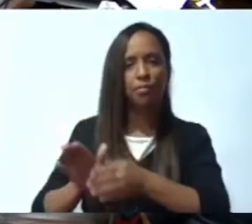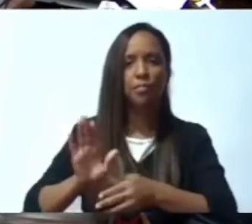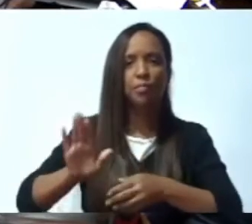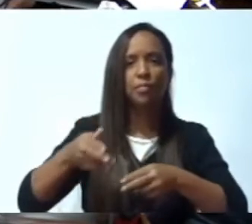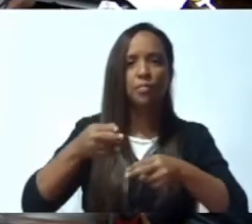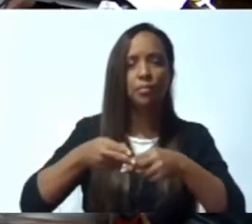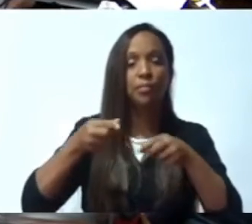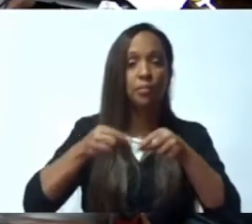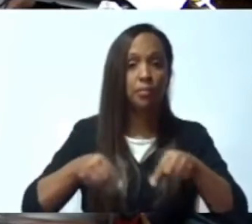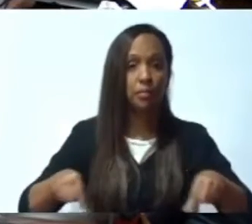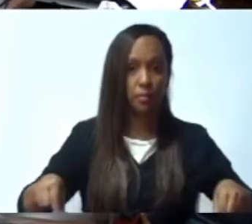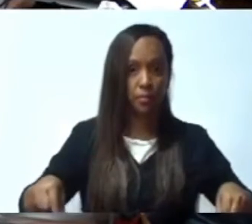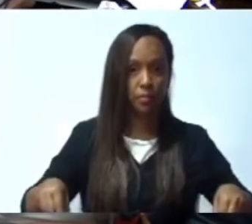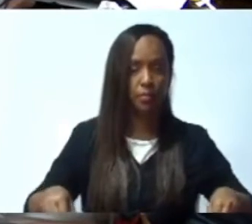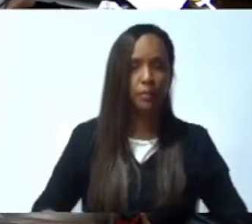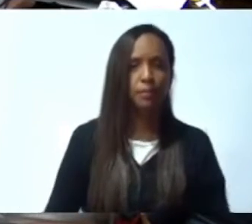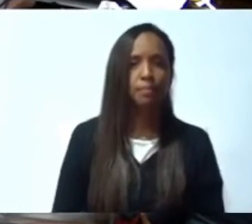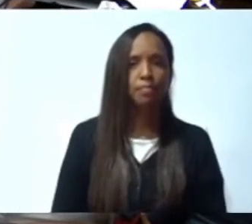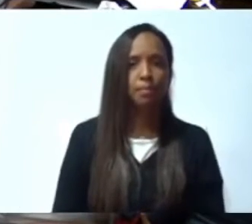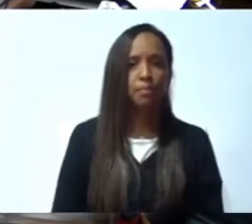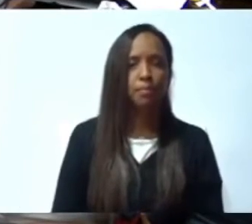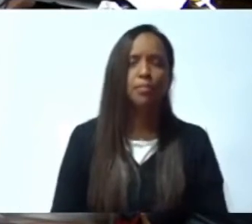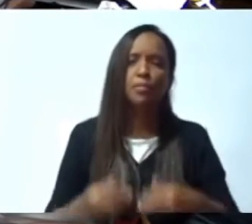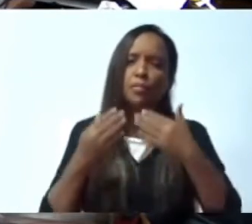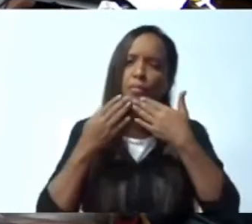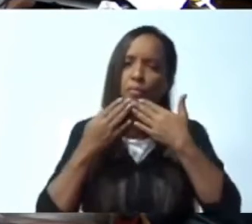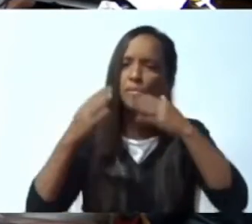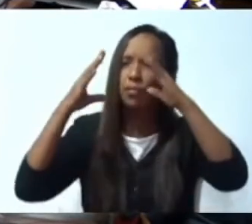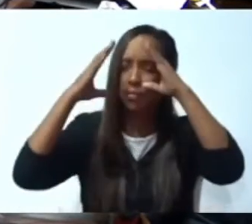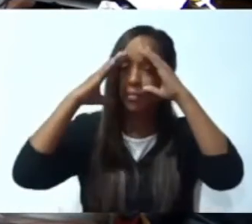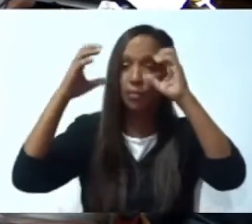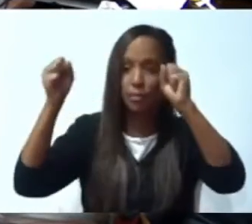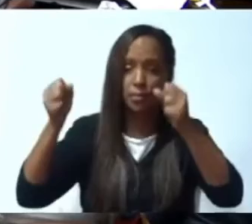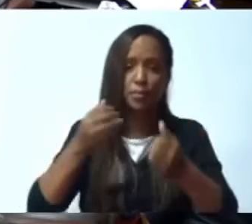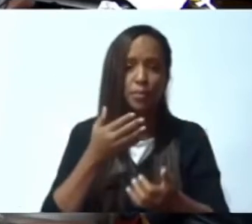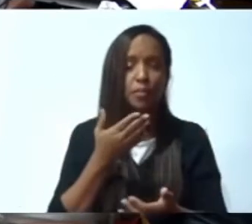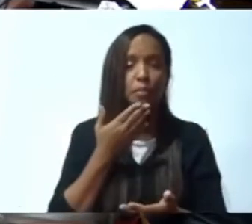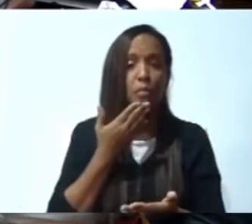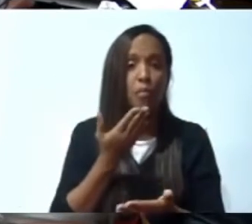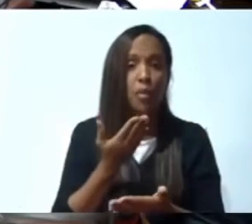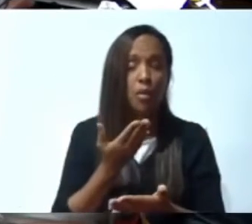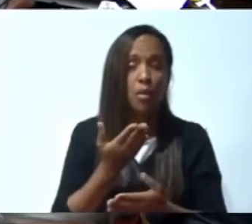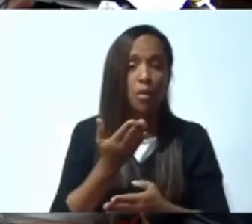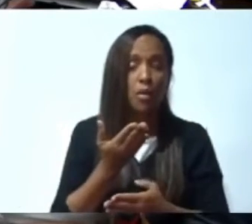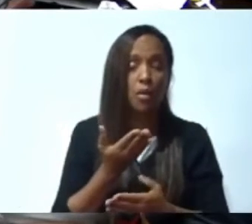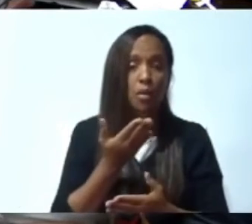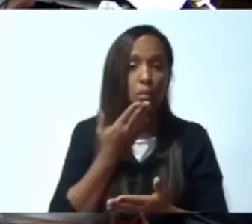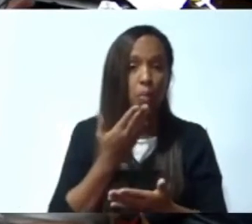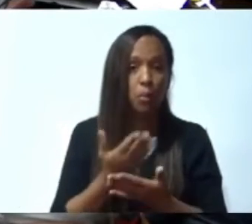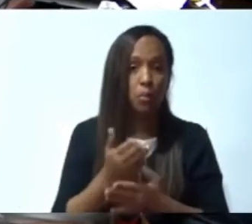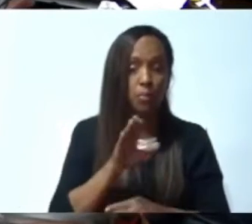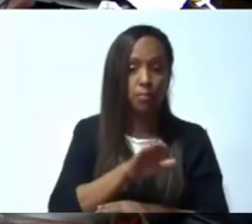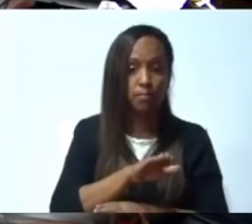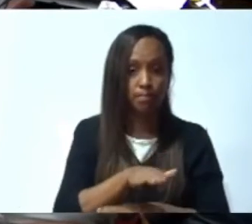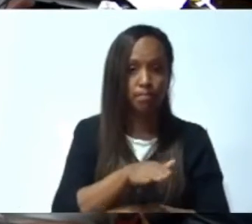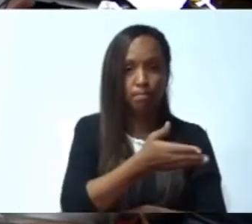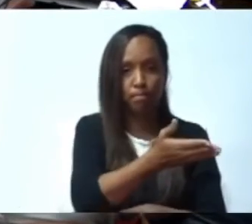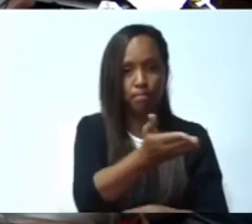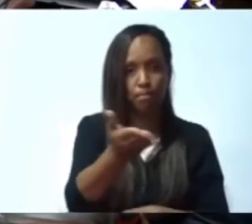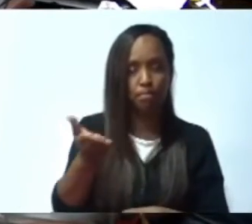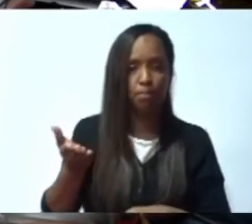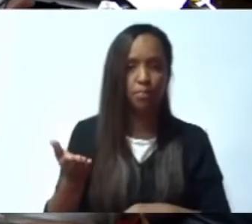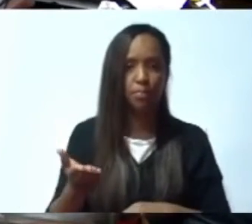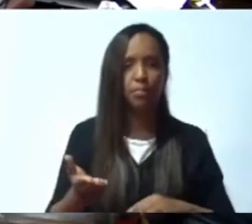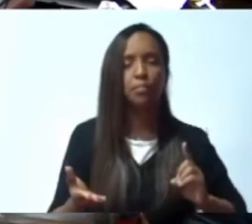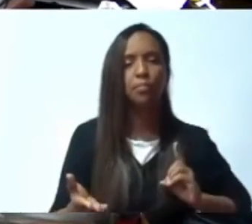Muchísimas gracias, presidente. Buenas tardes, colegas diputados y diputadas. Ciertamente, quiero felicitar a los colegas Orlando